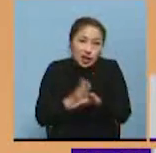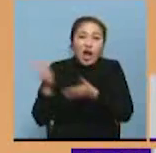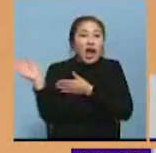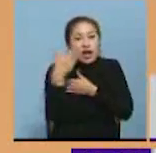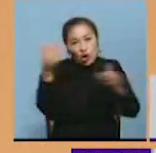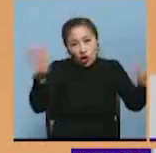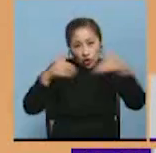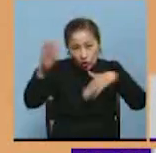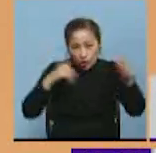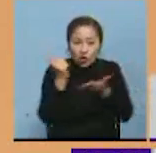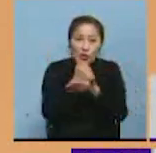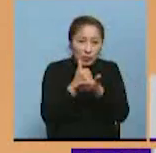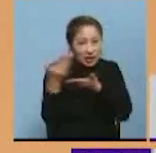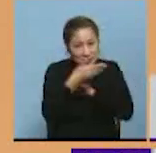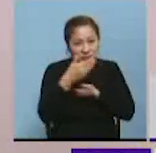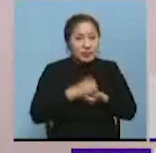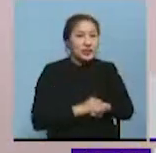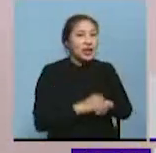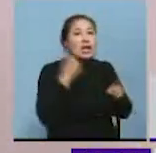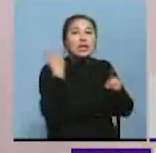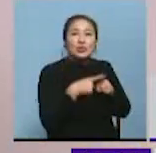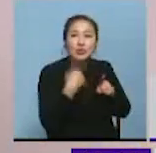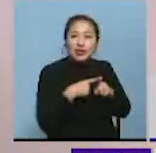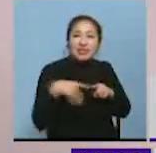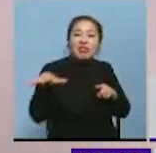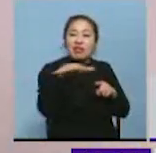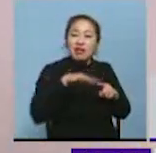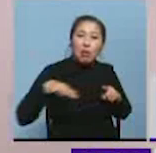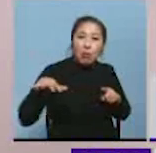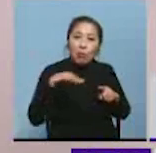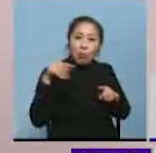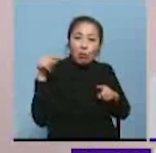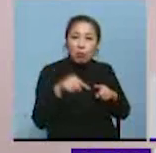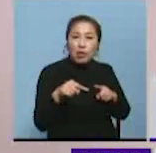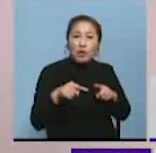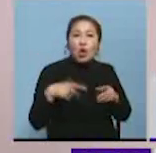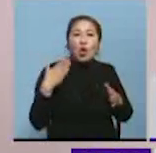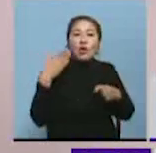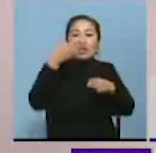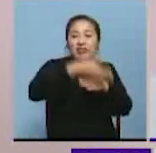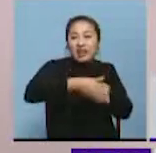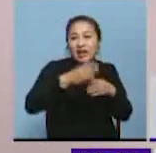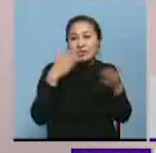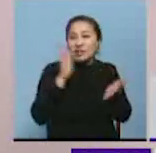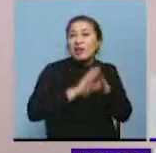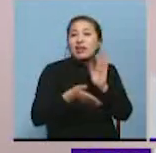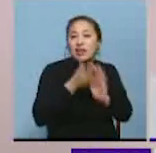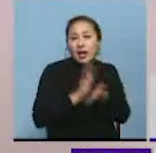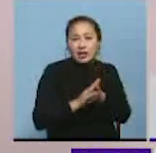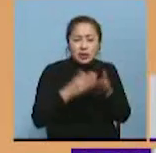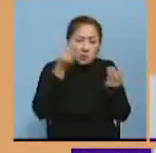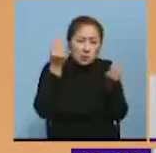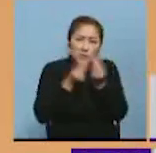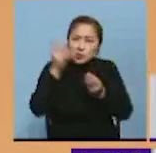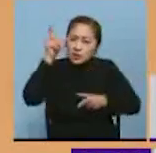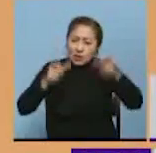esperamos a todos como siempre. Sin lugar a dudas, es una fiesta del pueblo, no se cobra entrada, es por eso que va